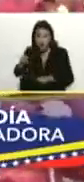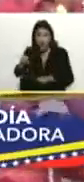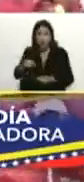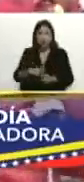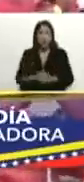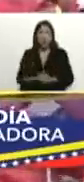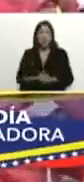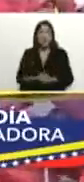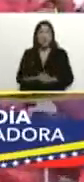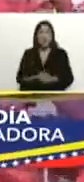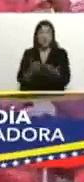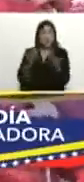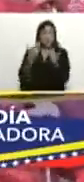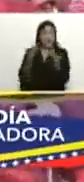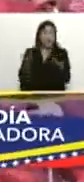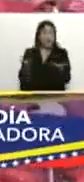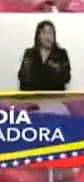¿Cuento con su apoyo?